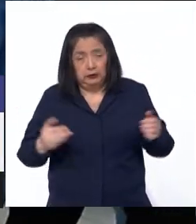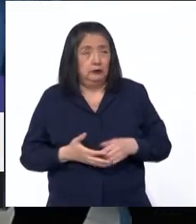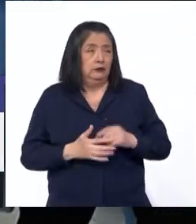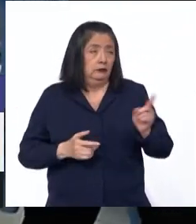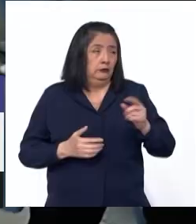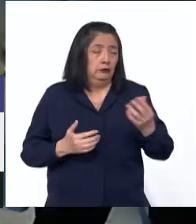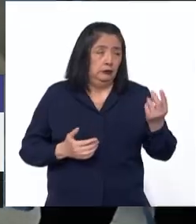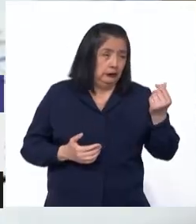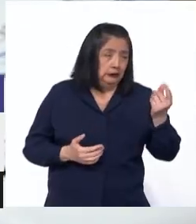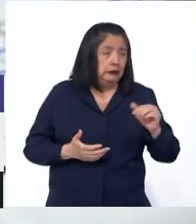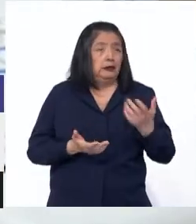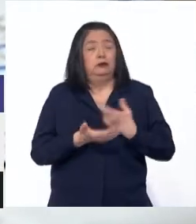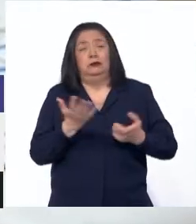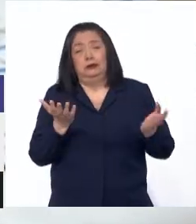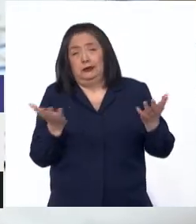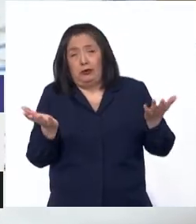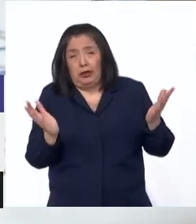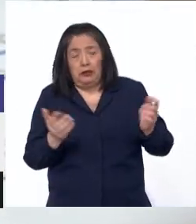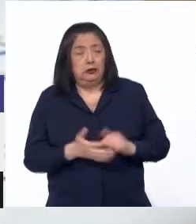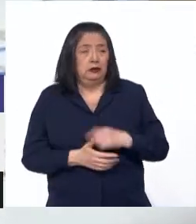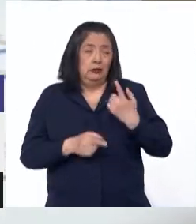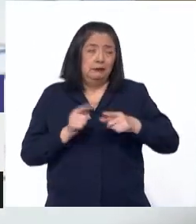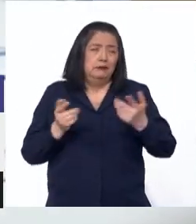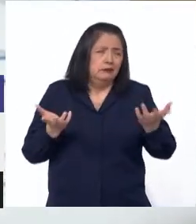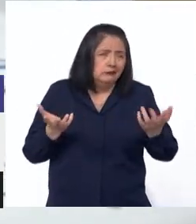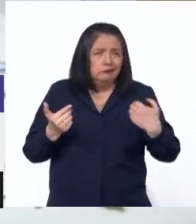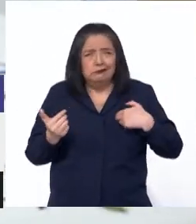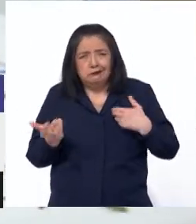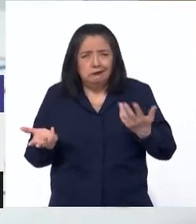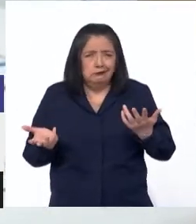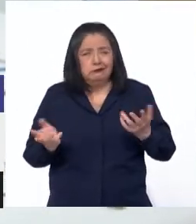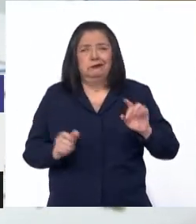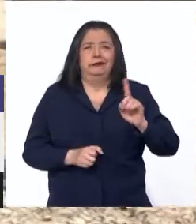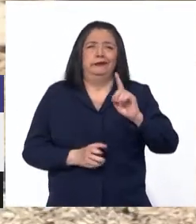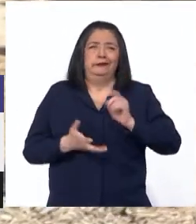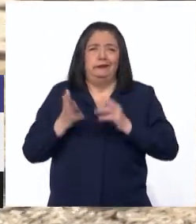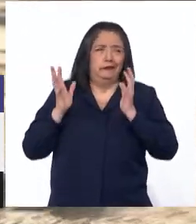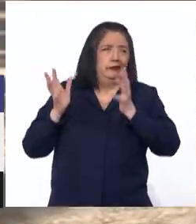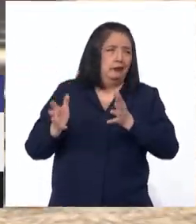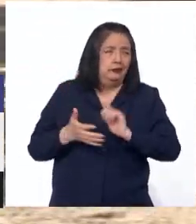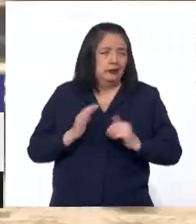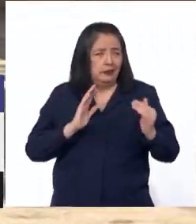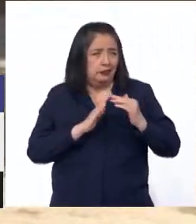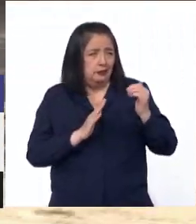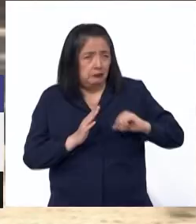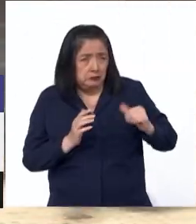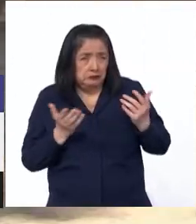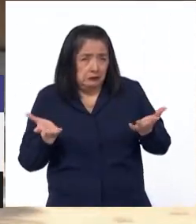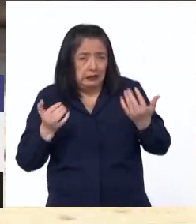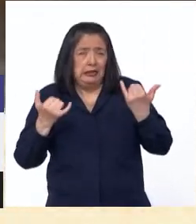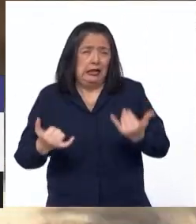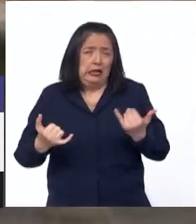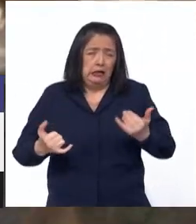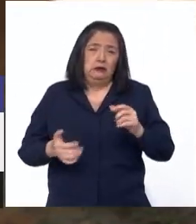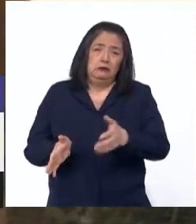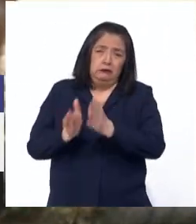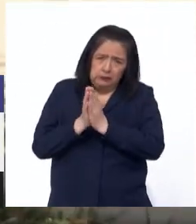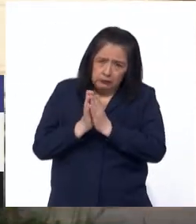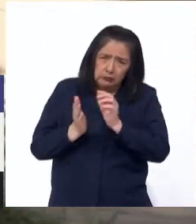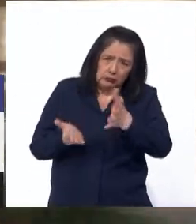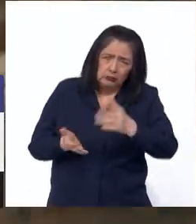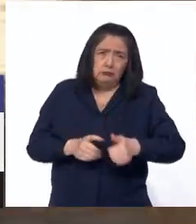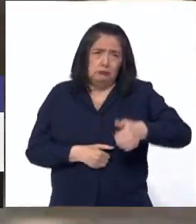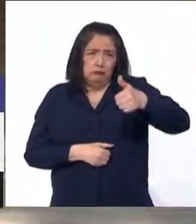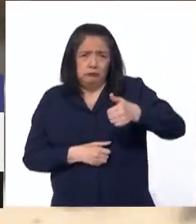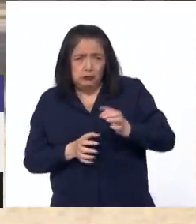con los recursos económicos. Pero lejos de eso, nosotros no nos hemos quedado ahí. La municipalidad en esta gestión pidió a la